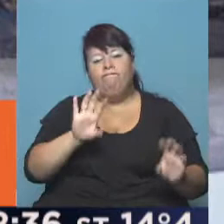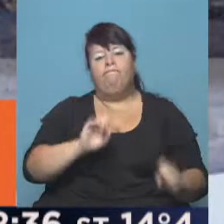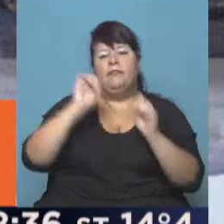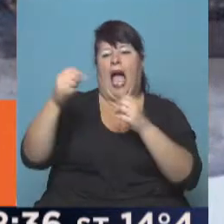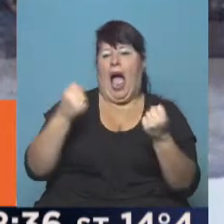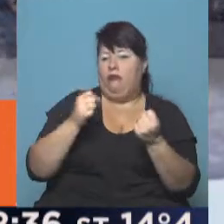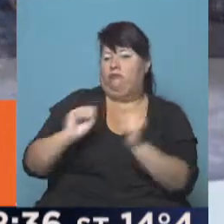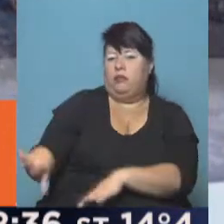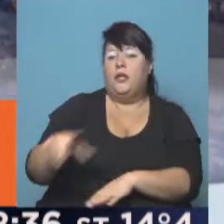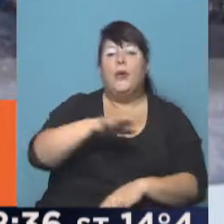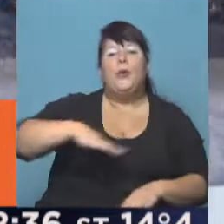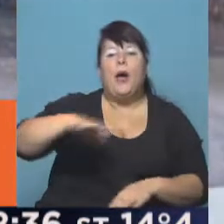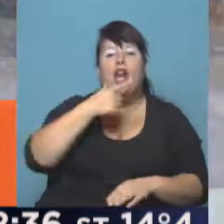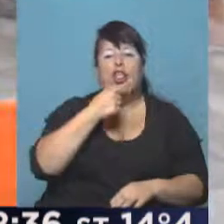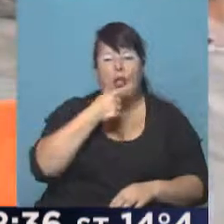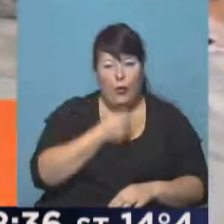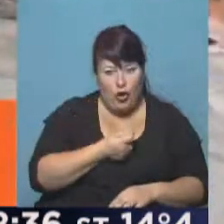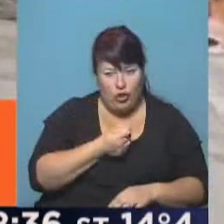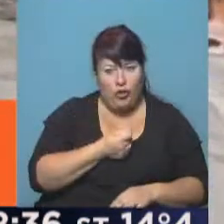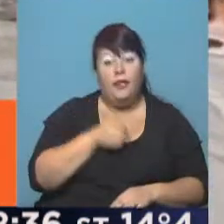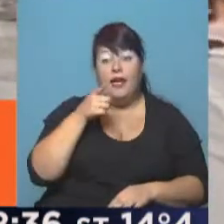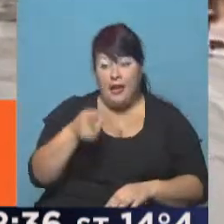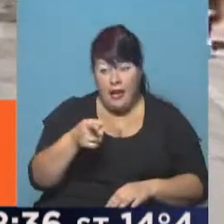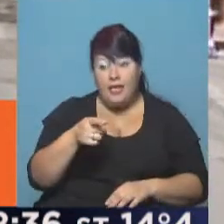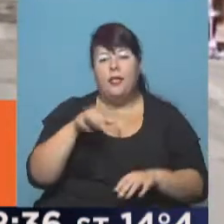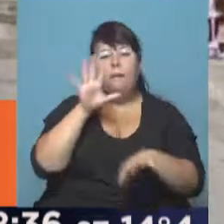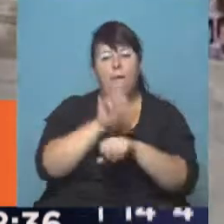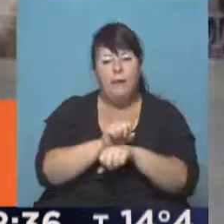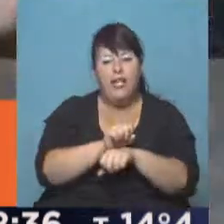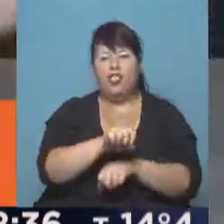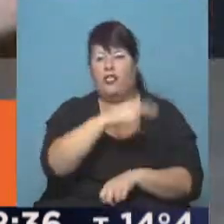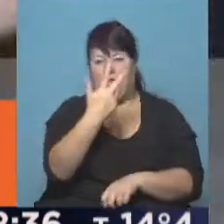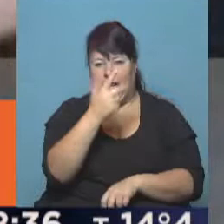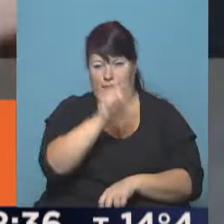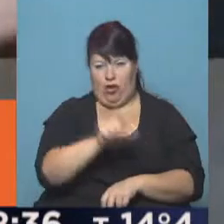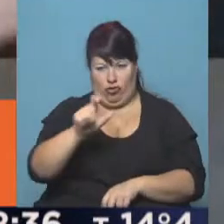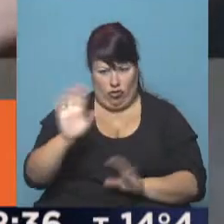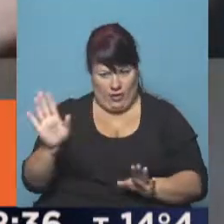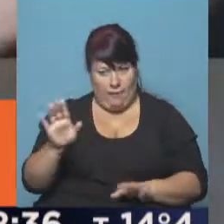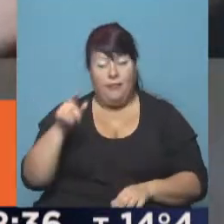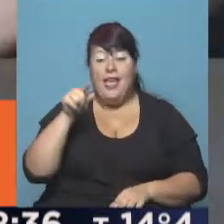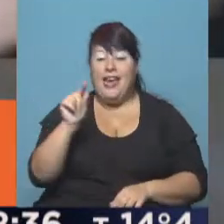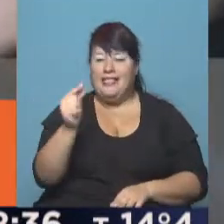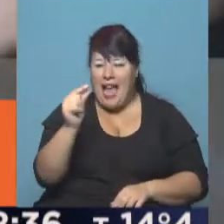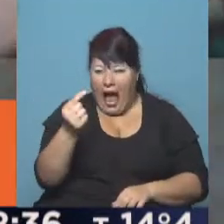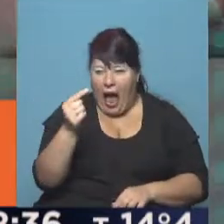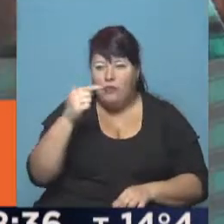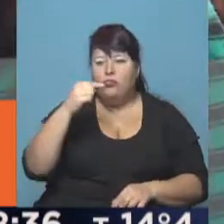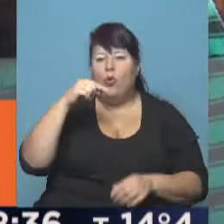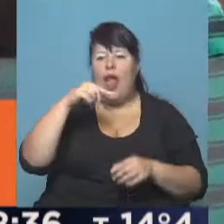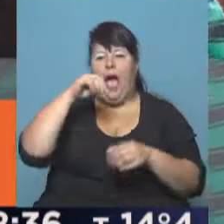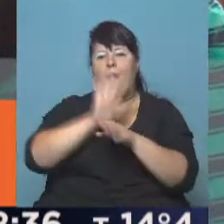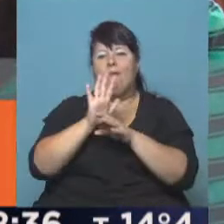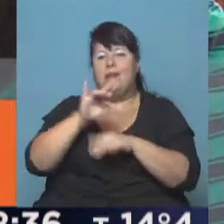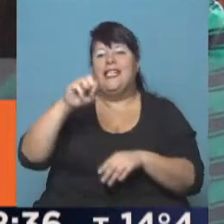desde un auto en el barrio de villa devoto y por el caso se detuvo a tres personas estas cápsulas que transportan las